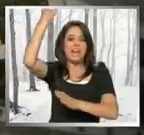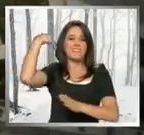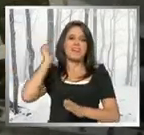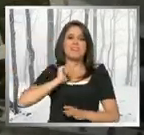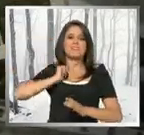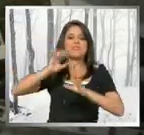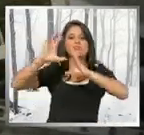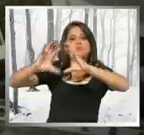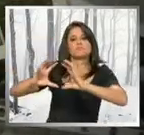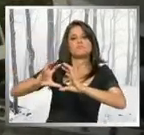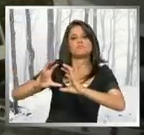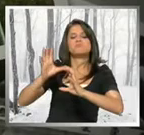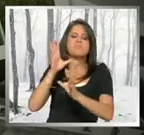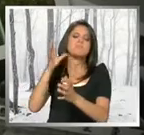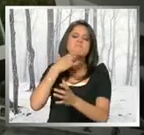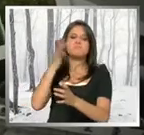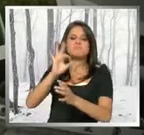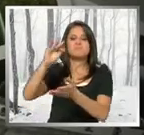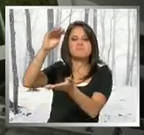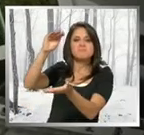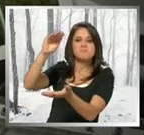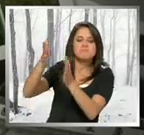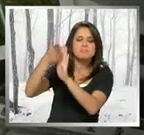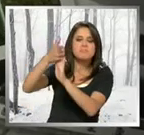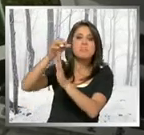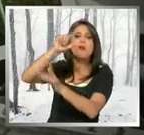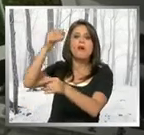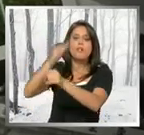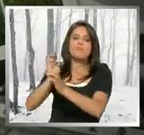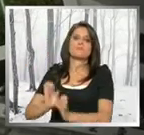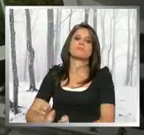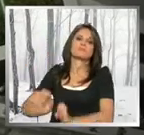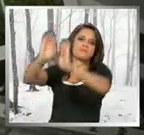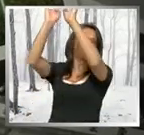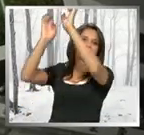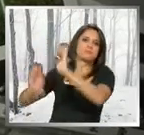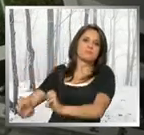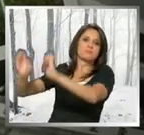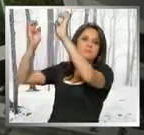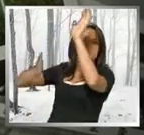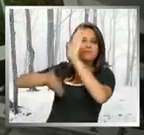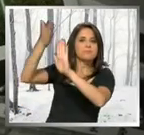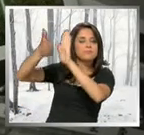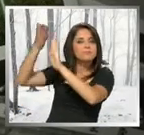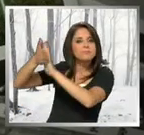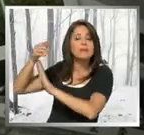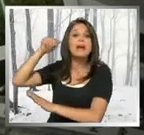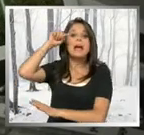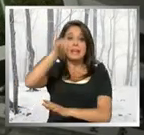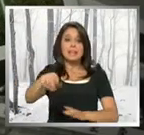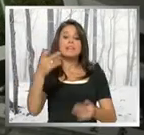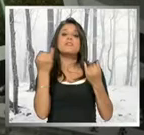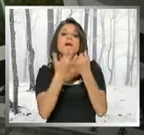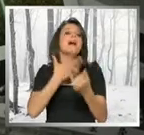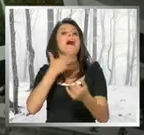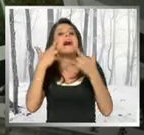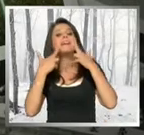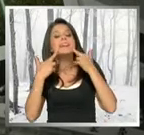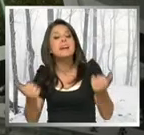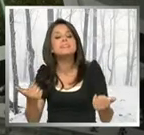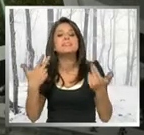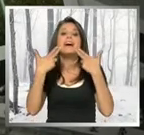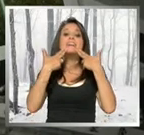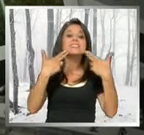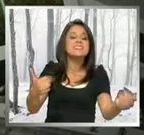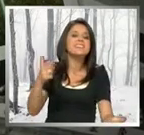de estilo funcionalista. Y aquí está precisamente esta colonia del Valle, en donde también había rancherías, en donde también había haciendas,